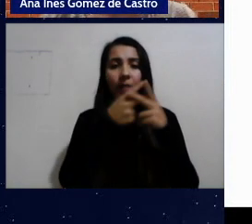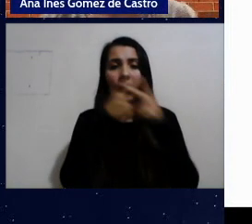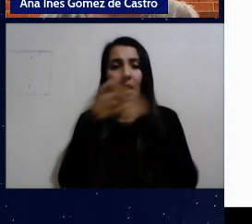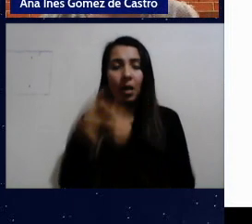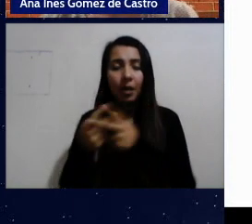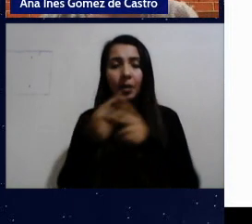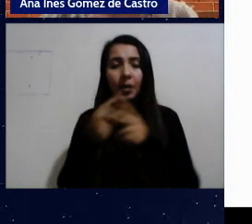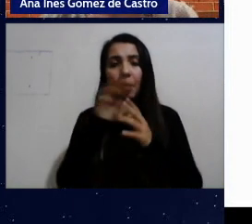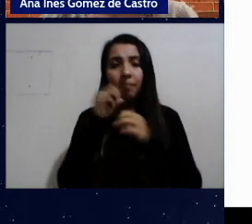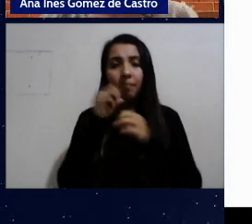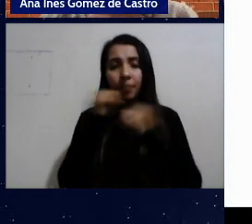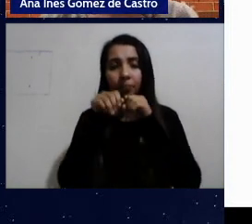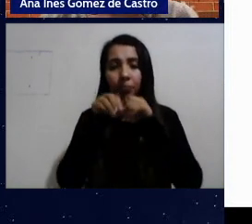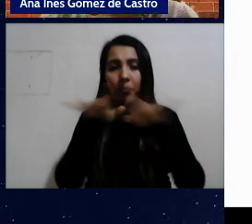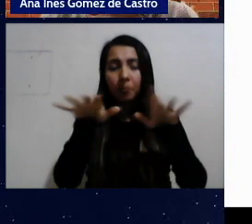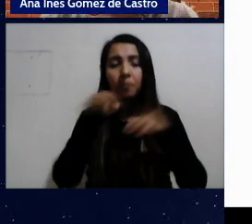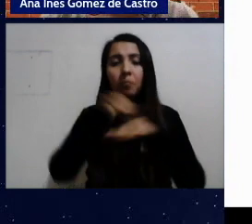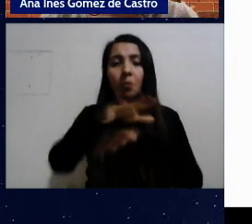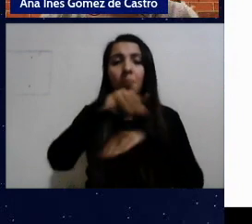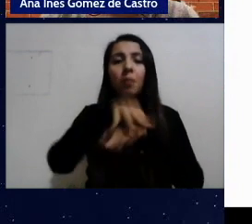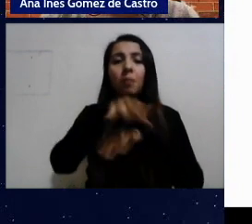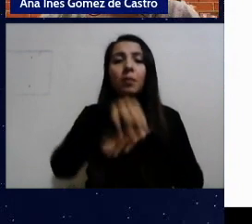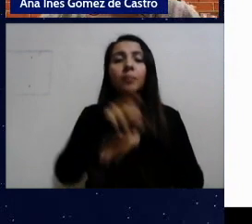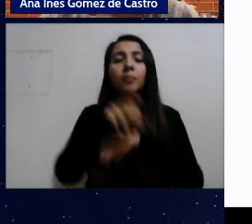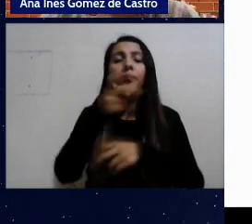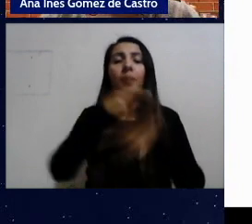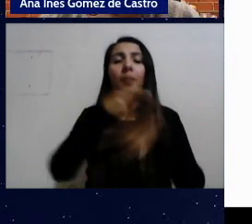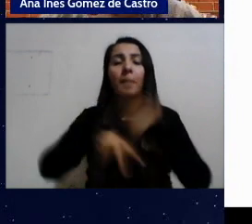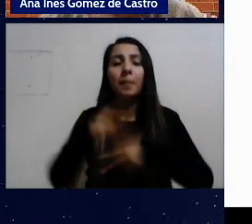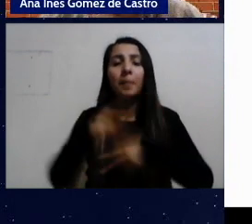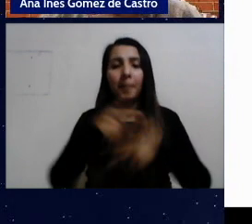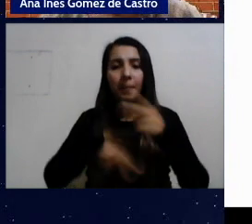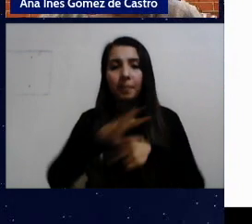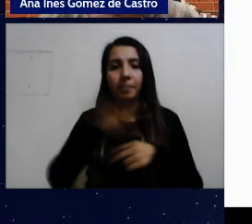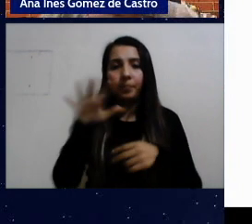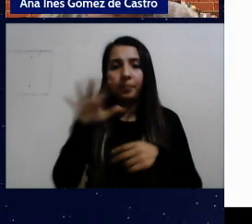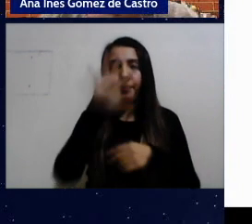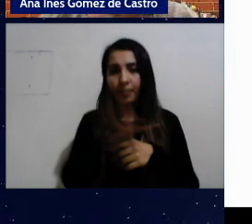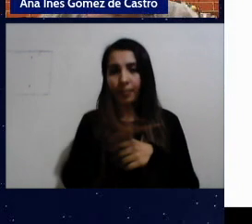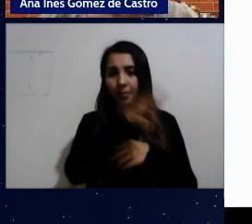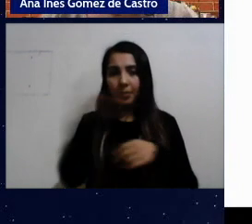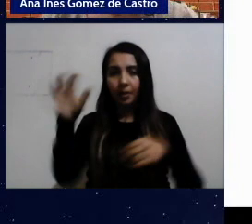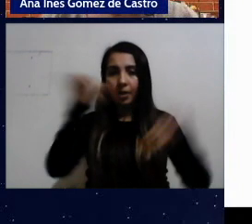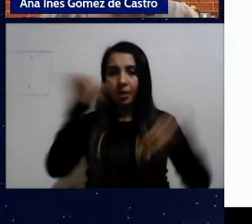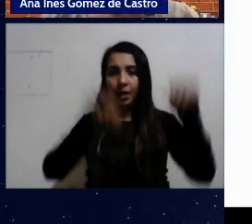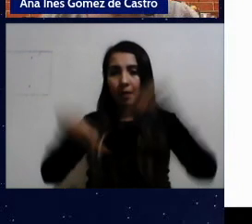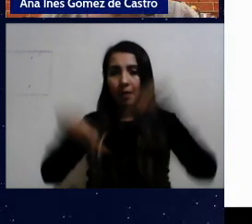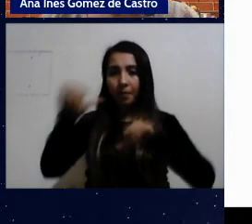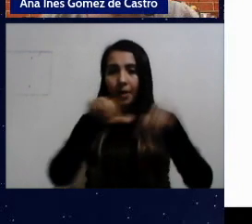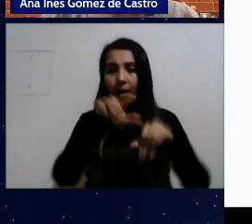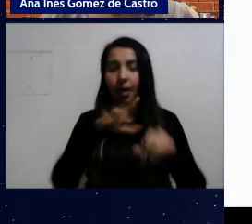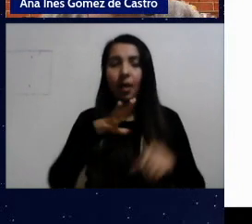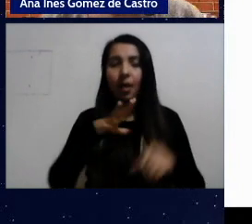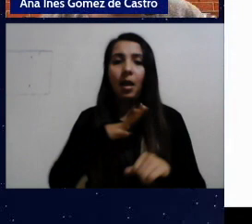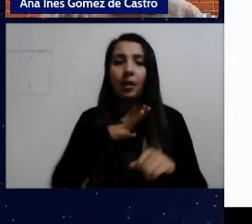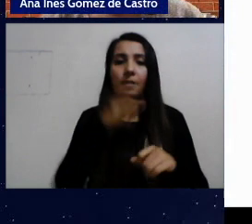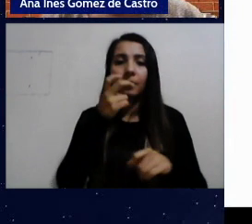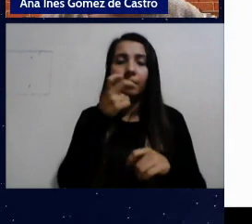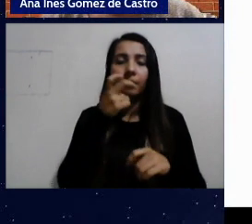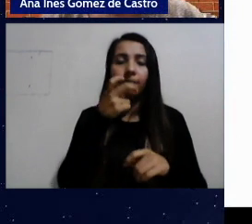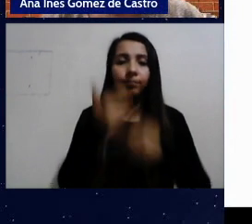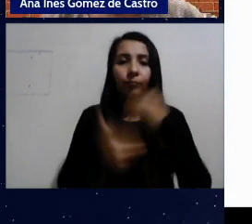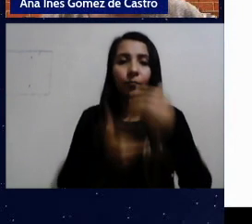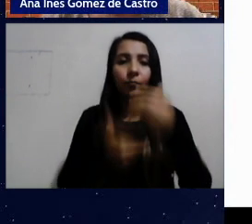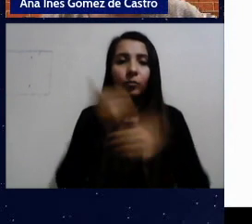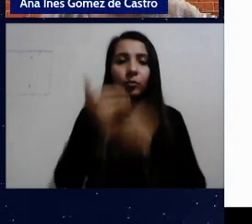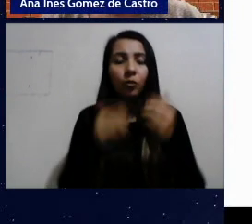los elementos que en el universo proceden de estos procesos, de esta evolución, y la medida